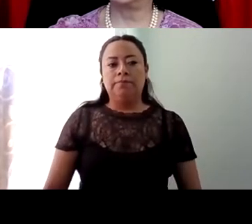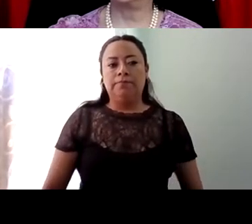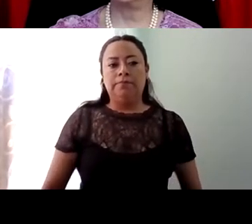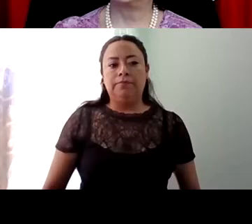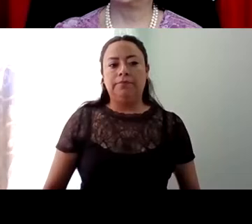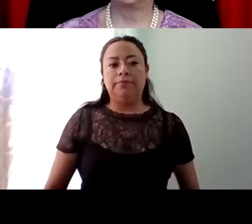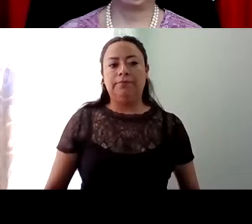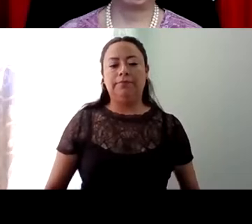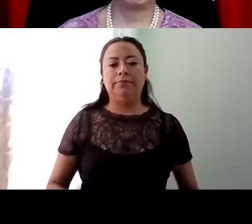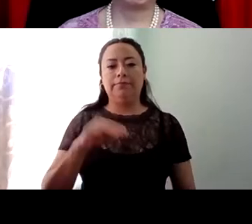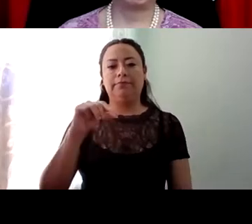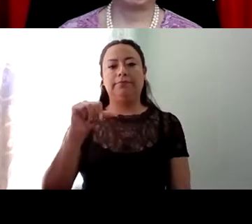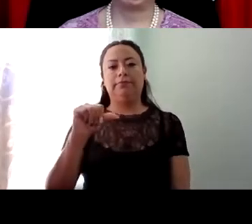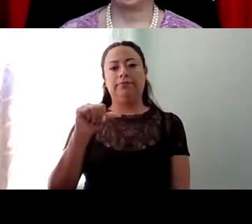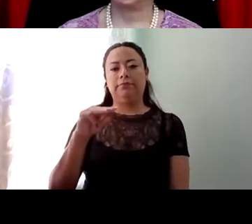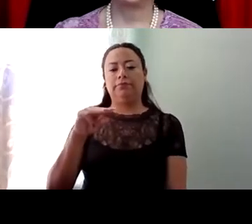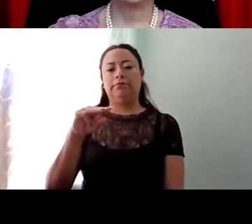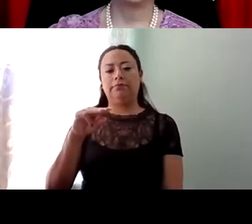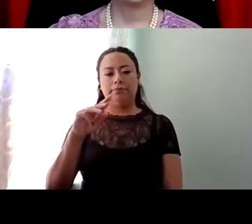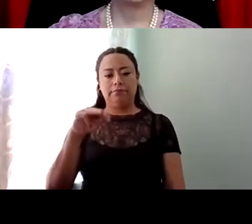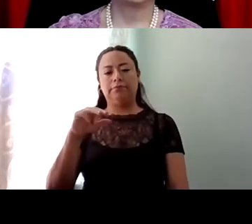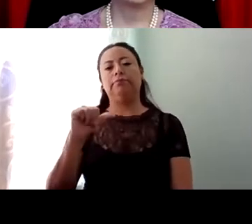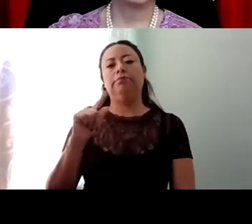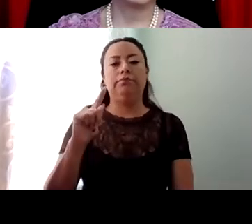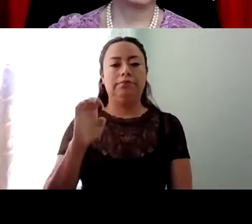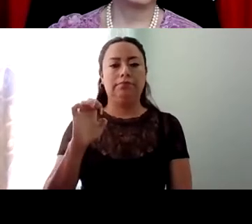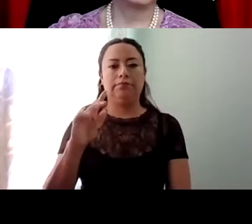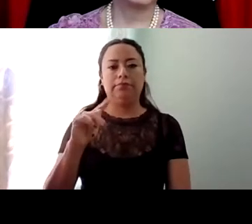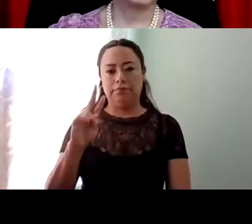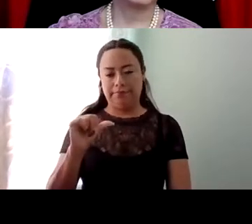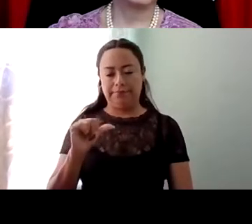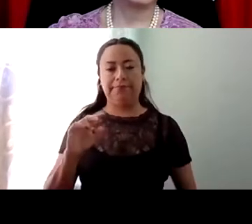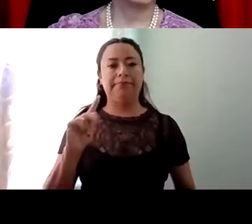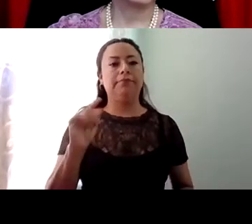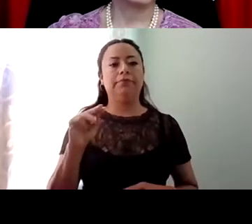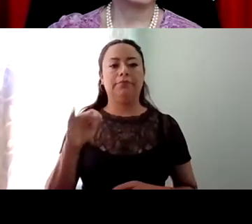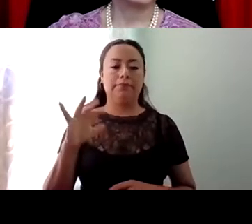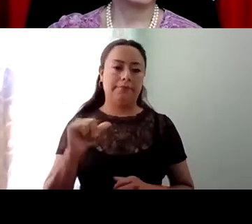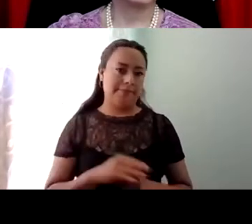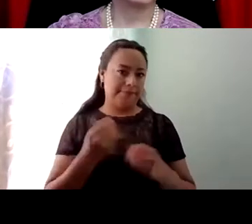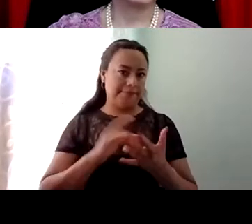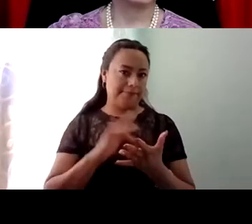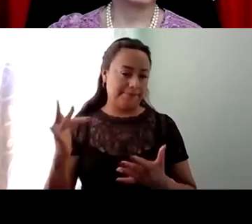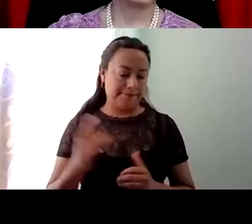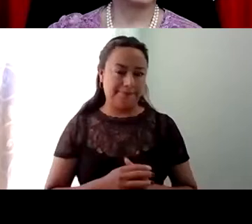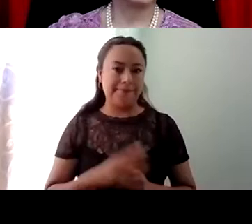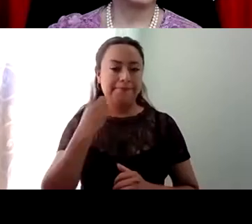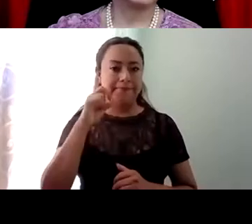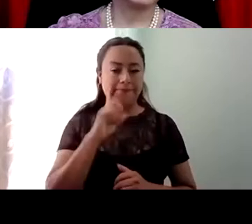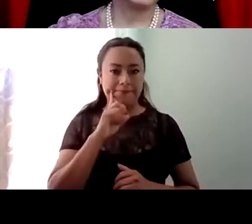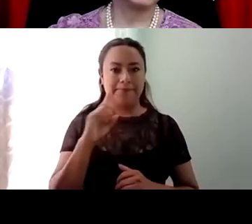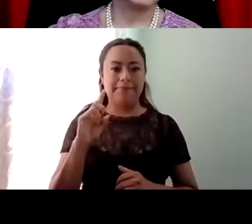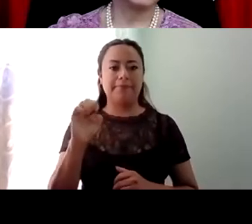maestra Tania. Muchas gracias, diputada Margarita Saldaña. A continuación, se concede el uso de la palabra hasta por